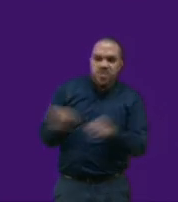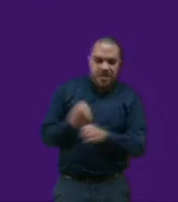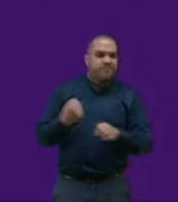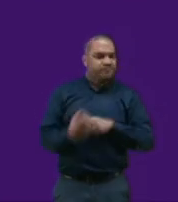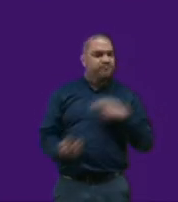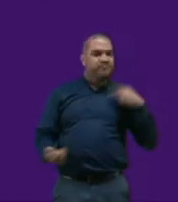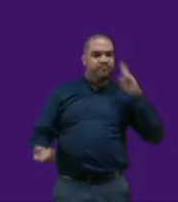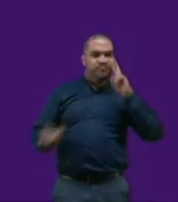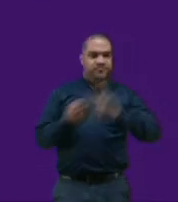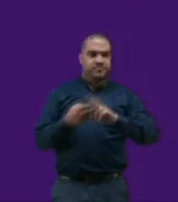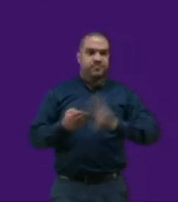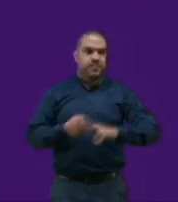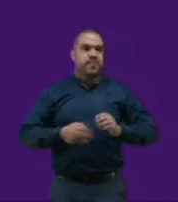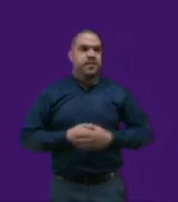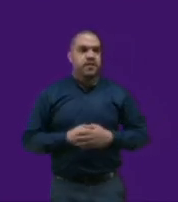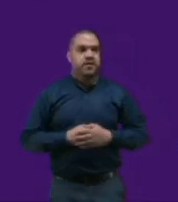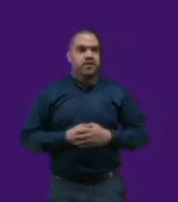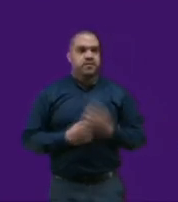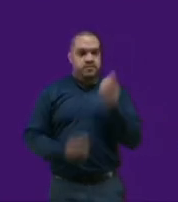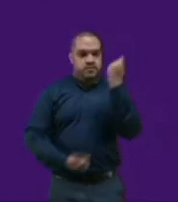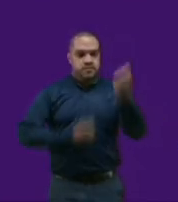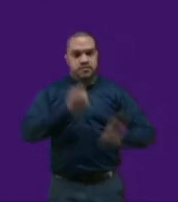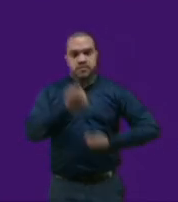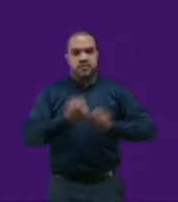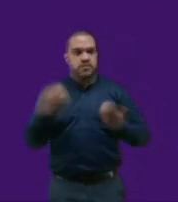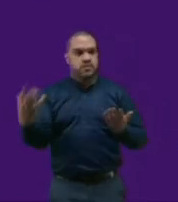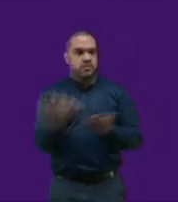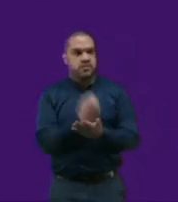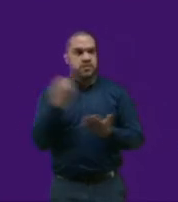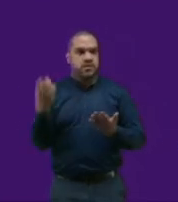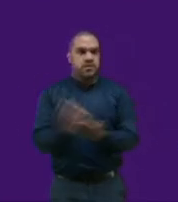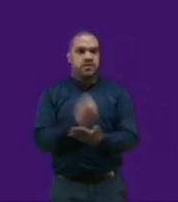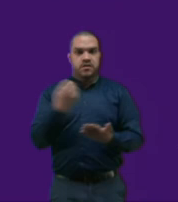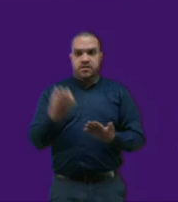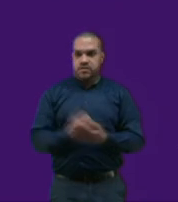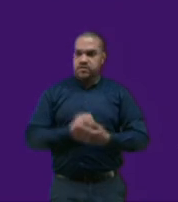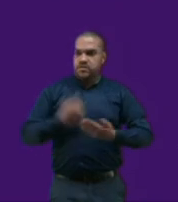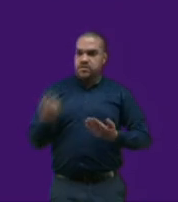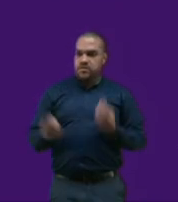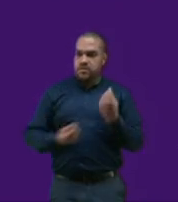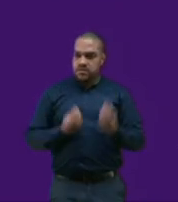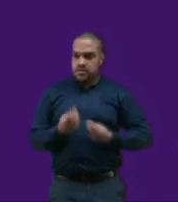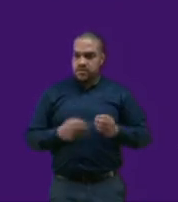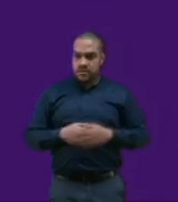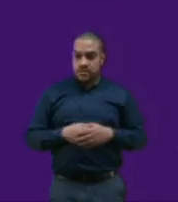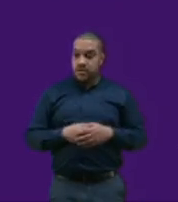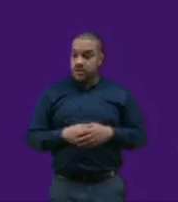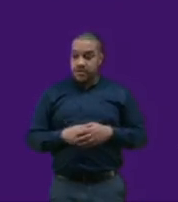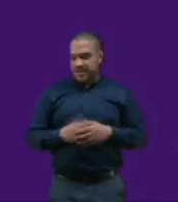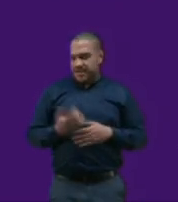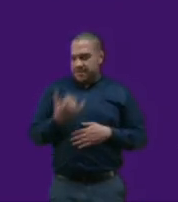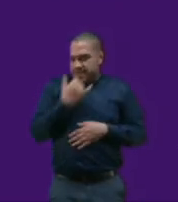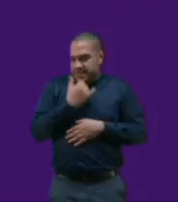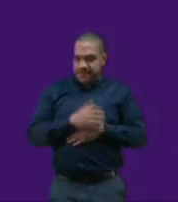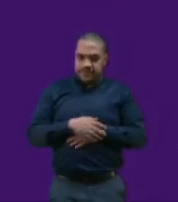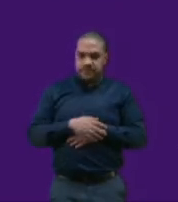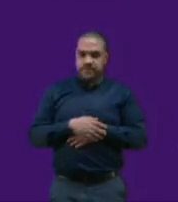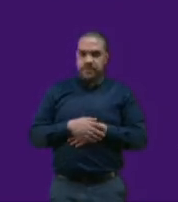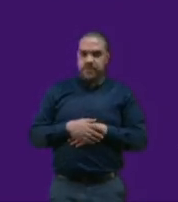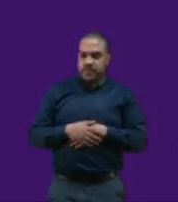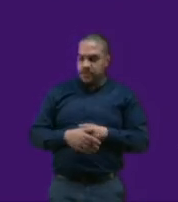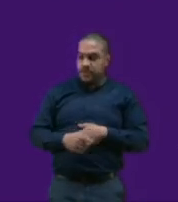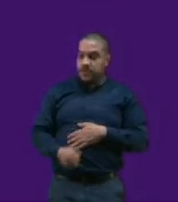en general el negocio original es un negocio B2B. Es un negocio donde tus clientes seguramente son